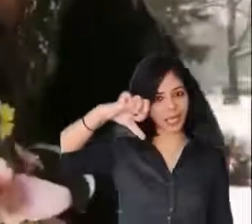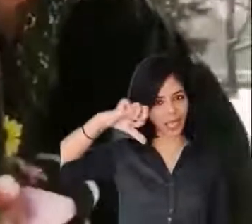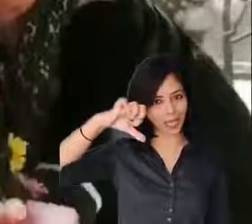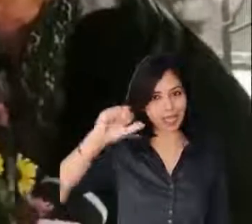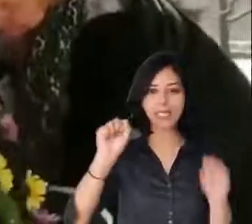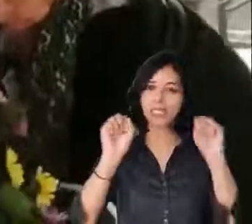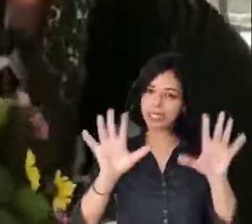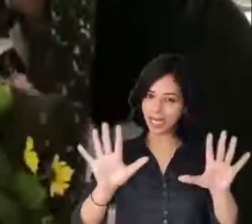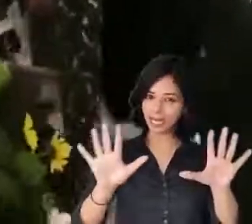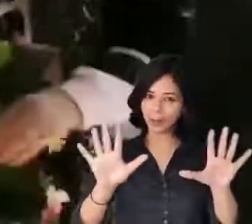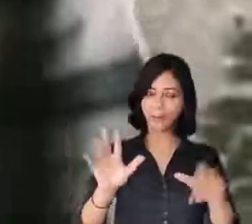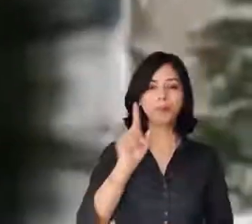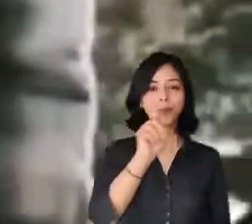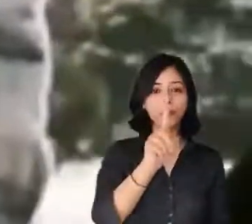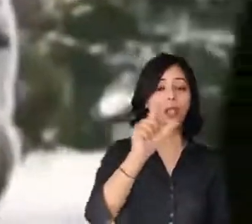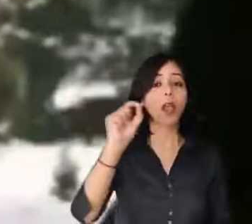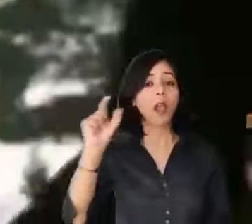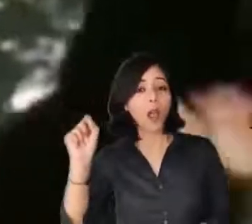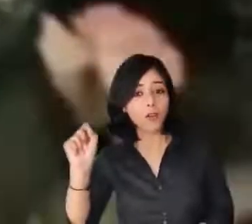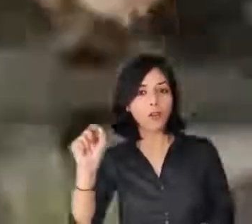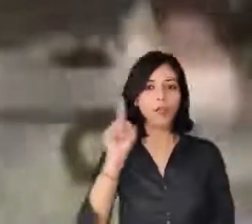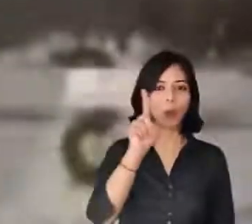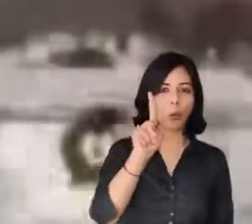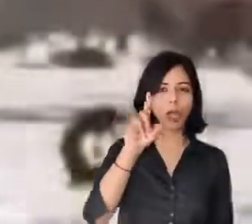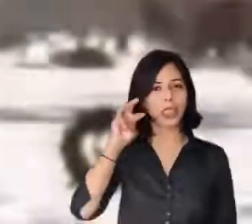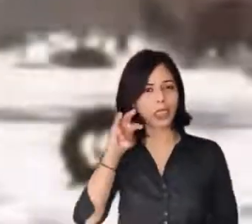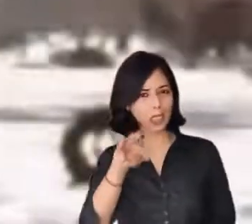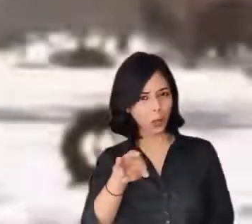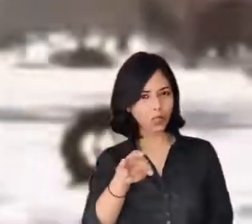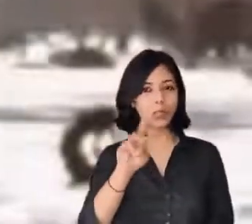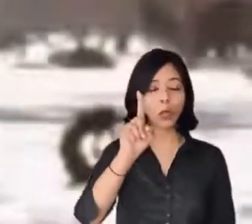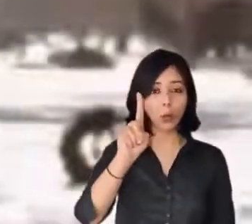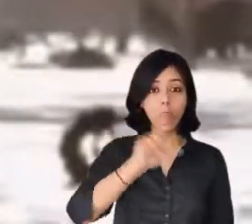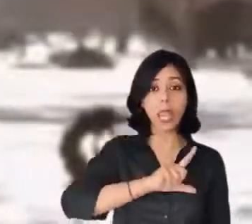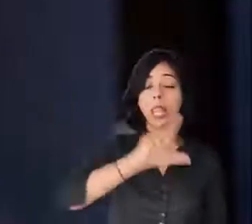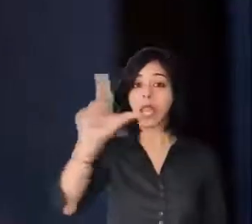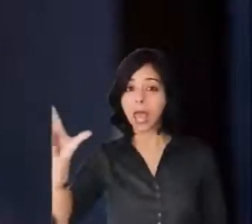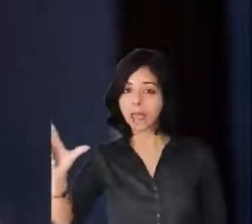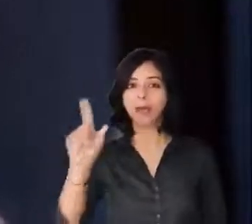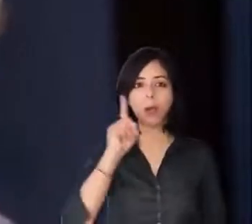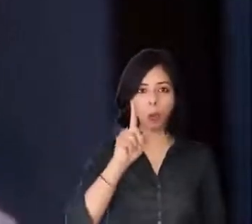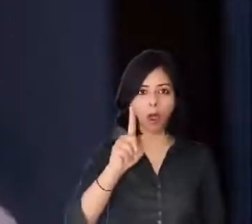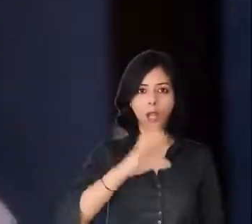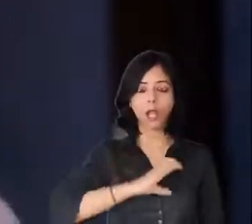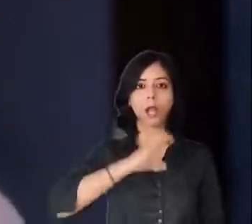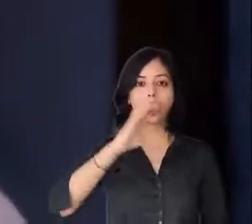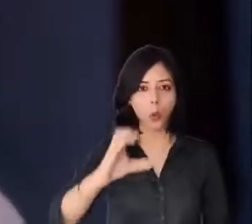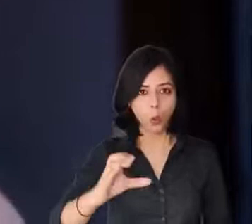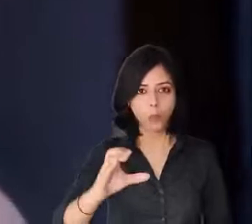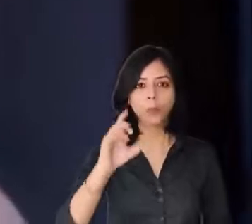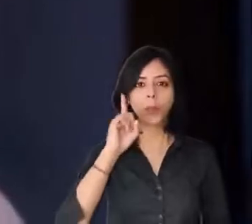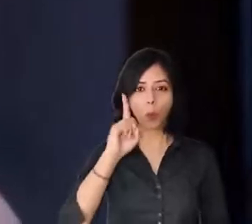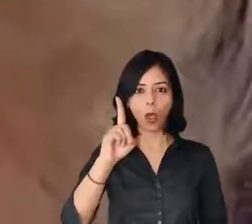Y si esa pérdida le dejó cicatrices a alguien, fue a su madre. No estuve ahí para protegerla.